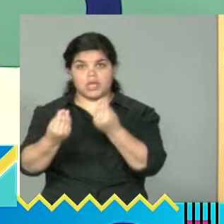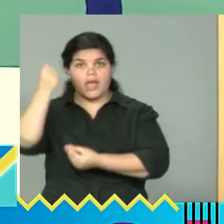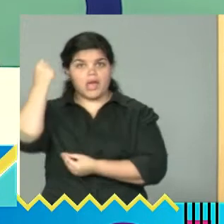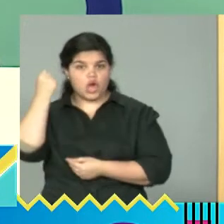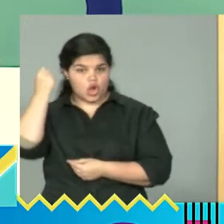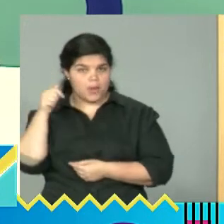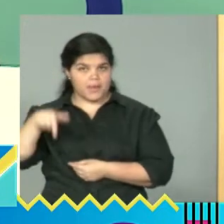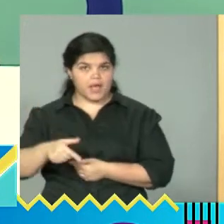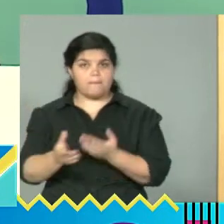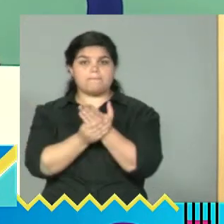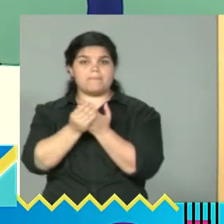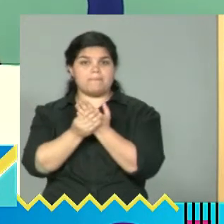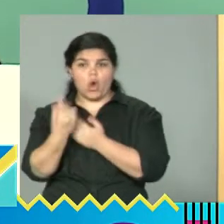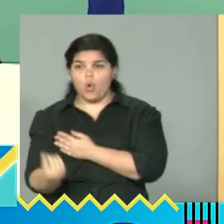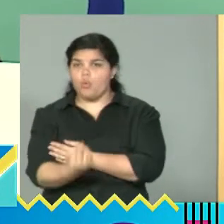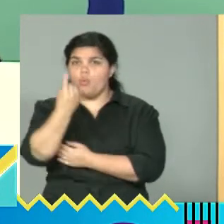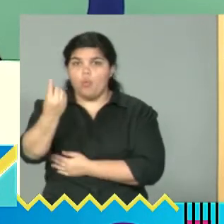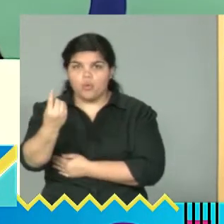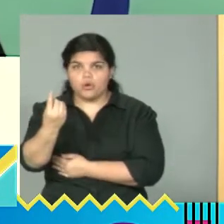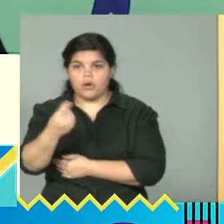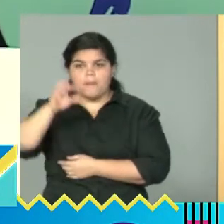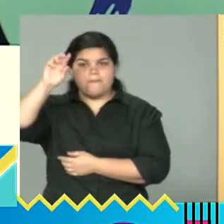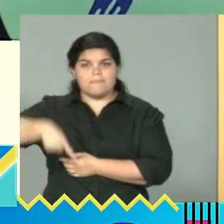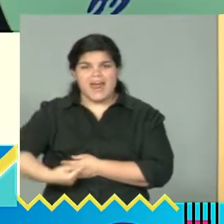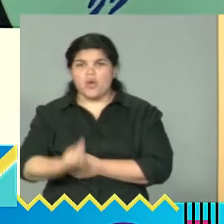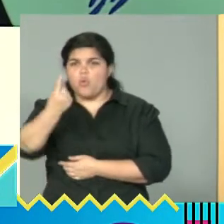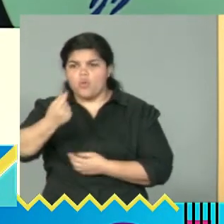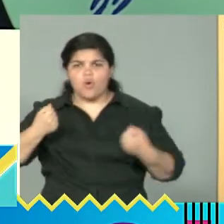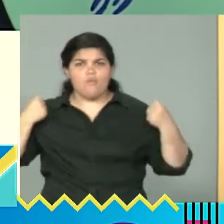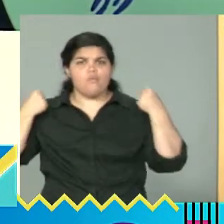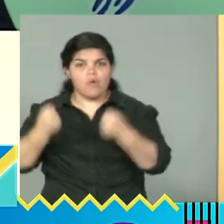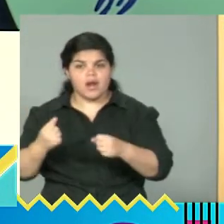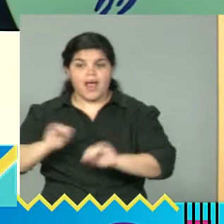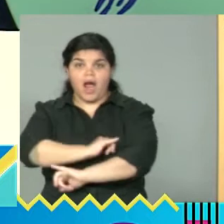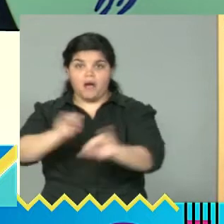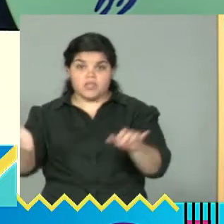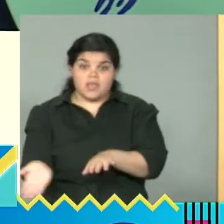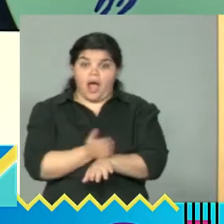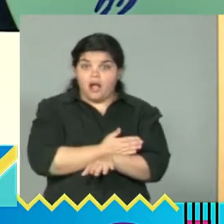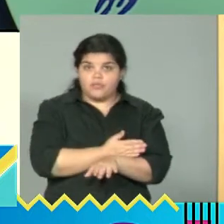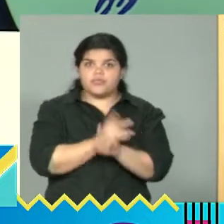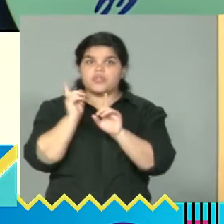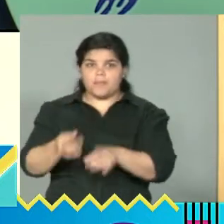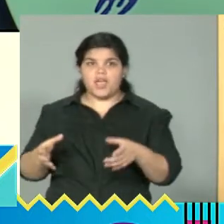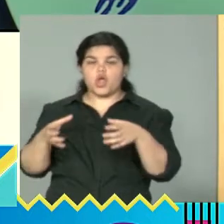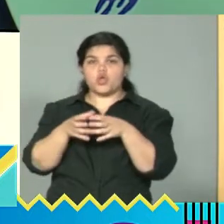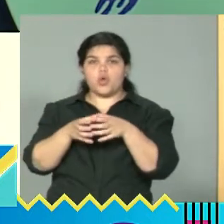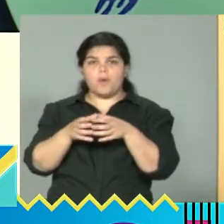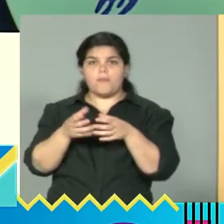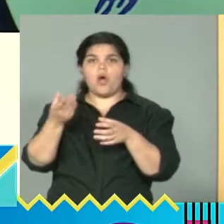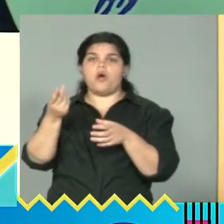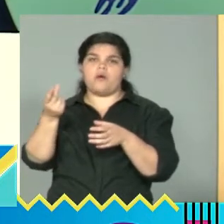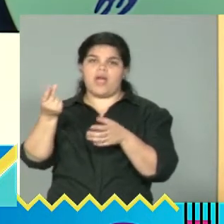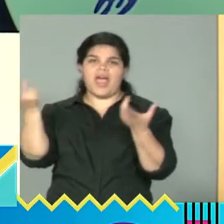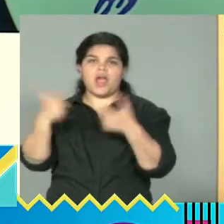un solo ministerio, con un solo plan muy fuerte anunciado, con el respaldo del fondo en términos de dinero para